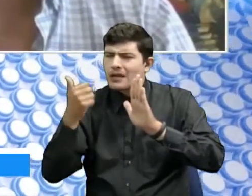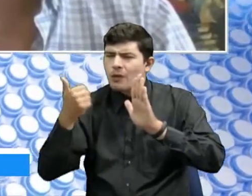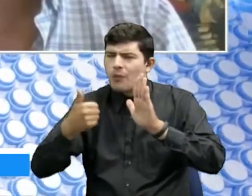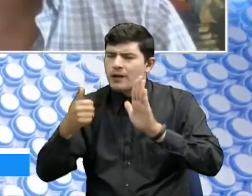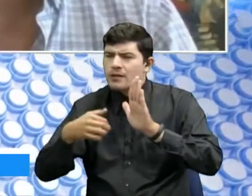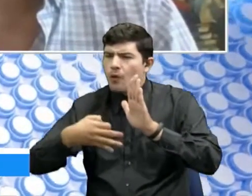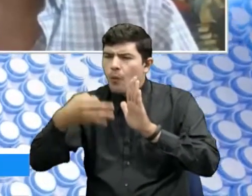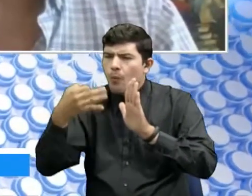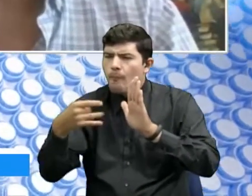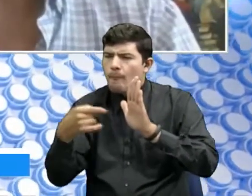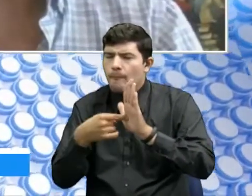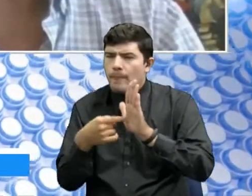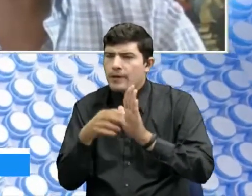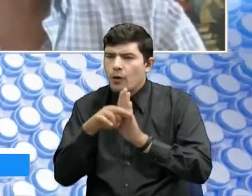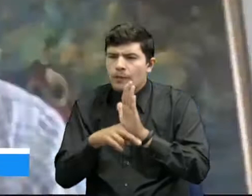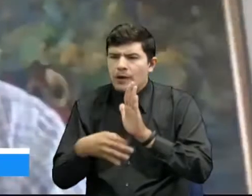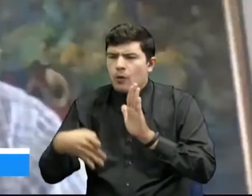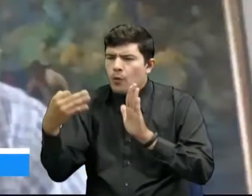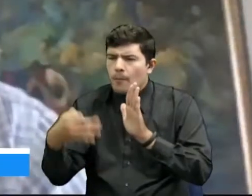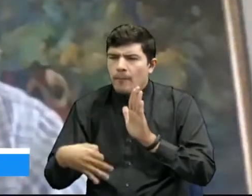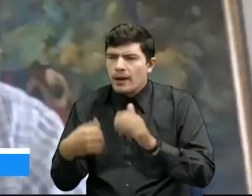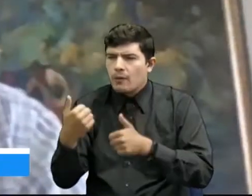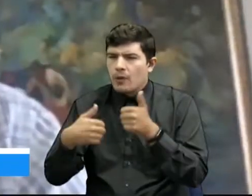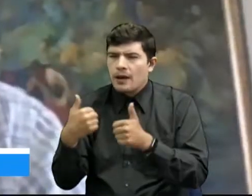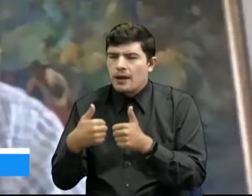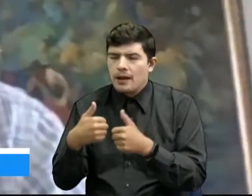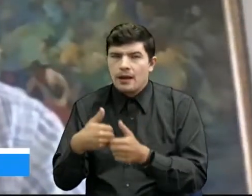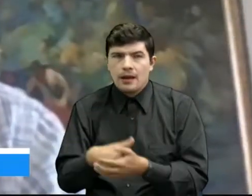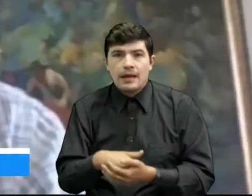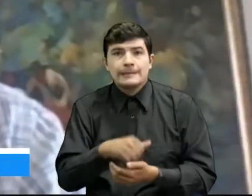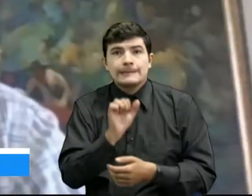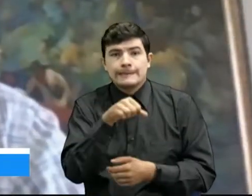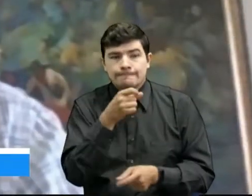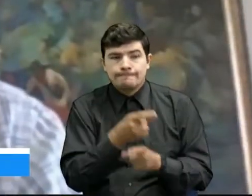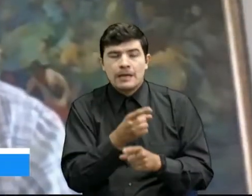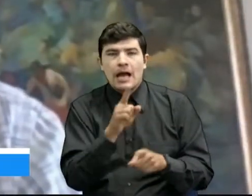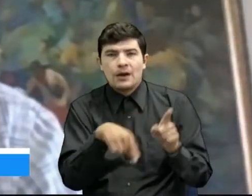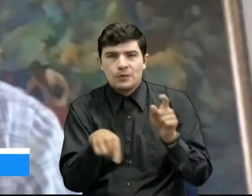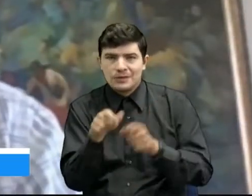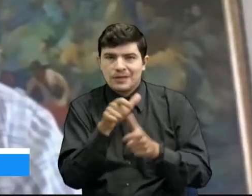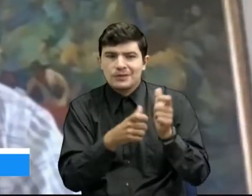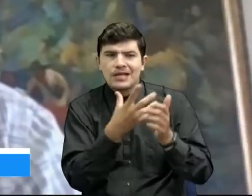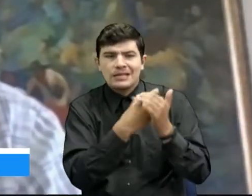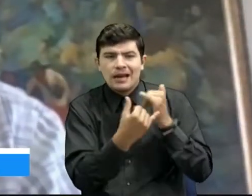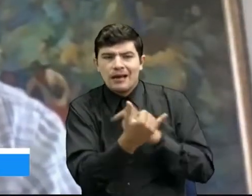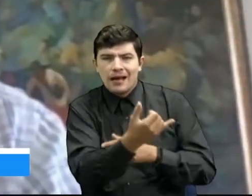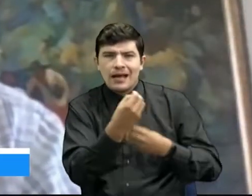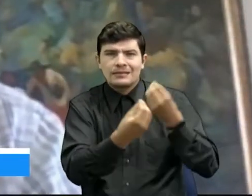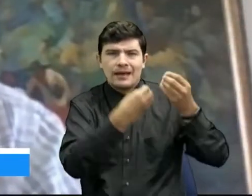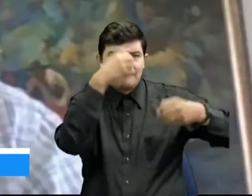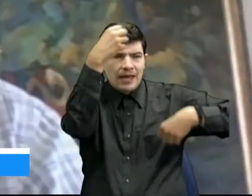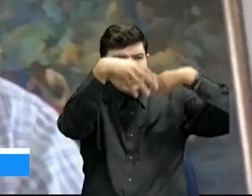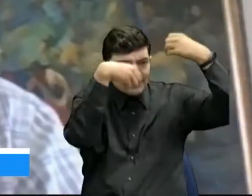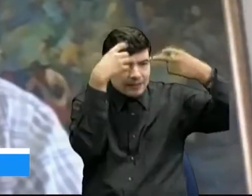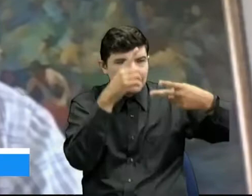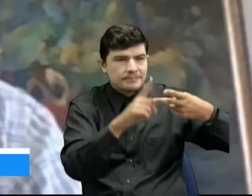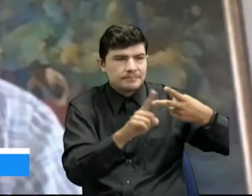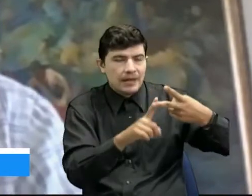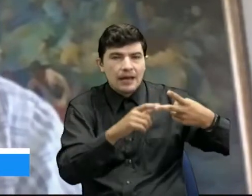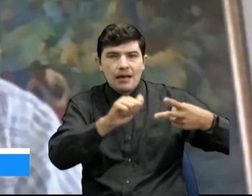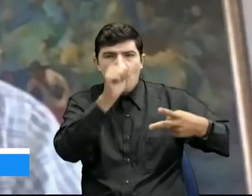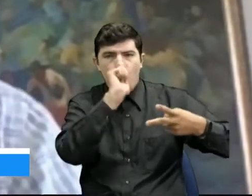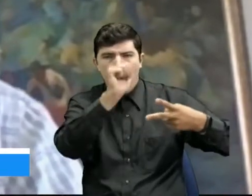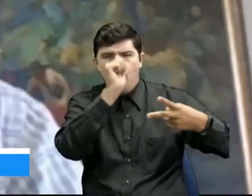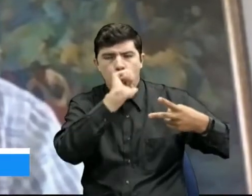vida? Bueno, lo que más hemos encontrado es que siguen habiendo personas en la calle haciendo fiestas, haciendo consumo de